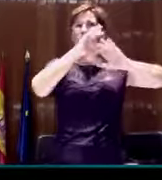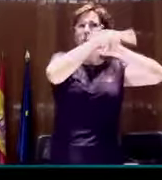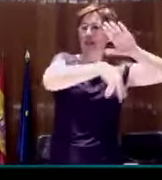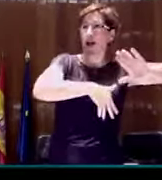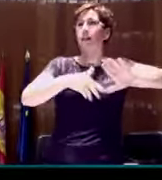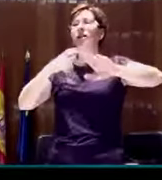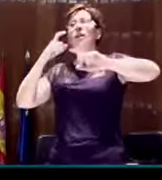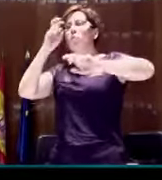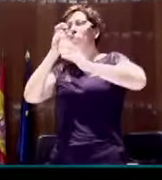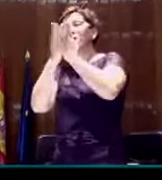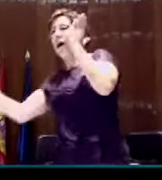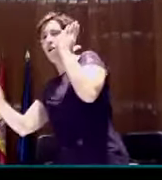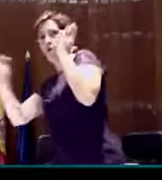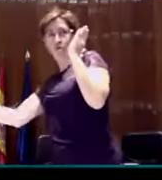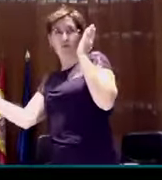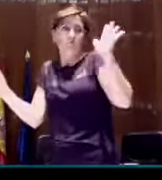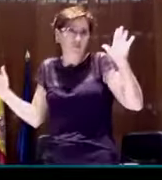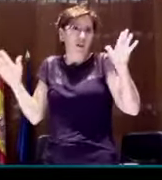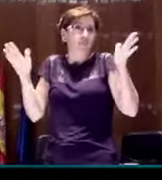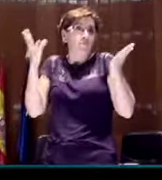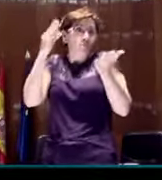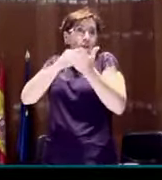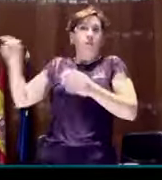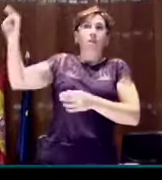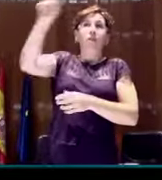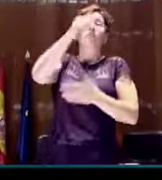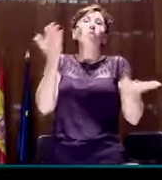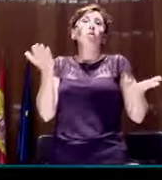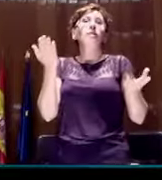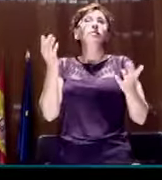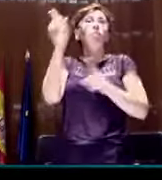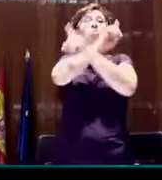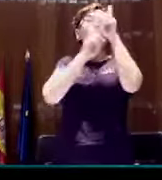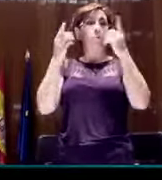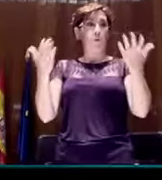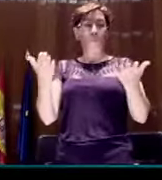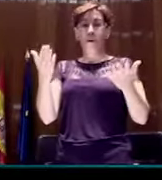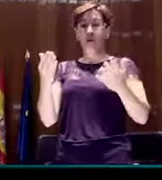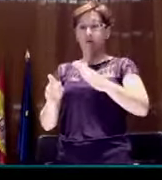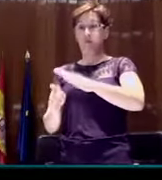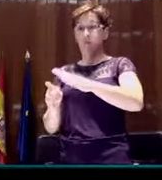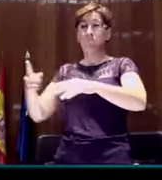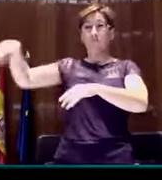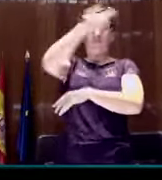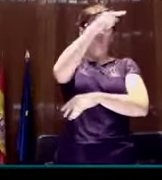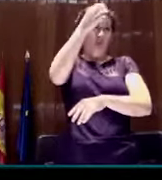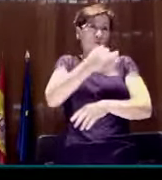opinión de cualquiera que sepa un poco en profundidad de cómo funciona la mente humana y cómo es el desarrollo cognitivo de las